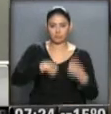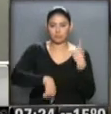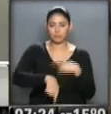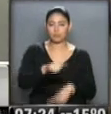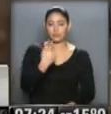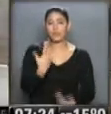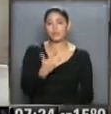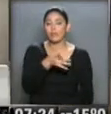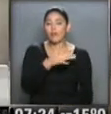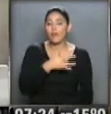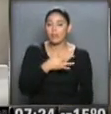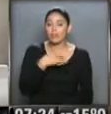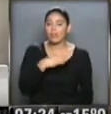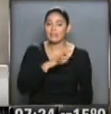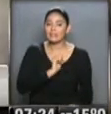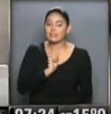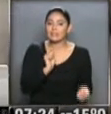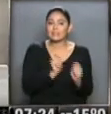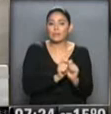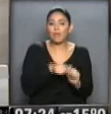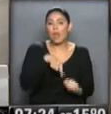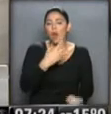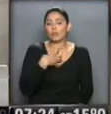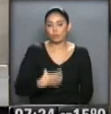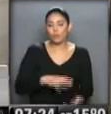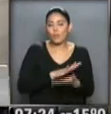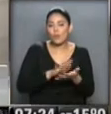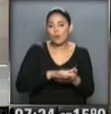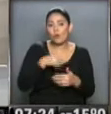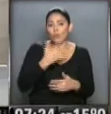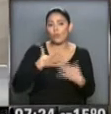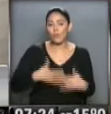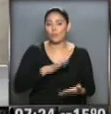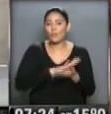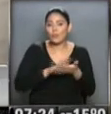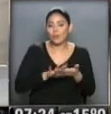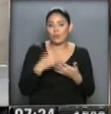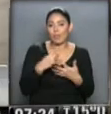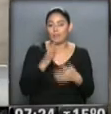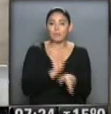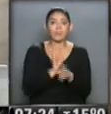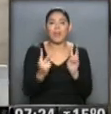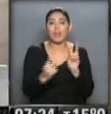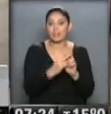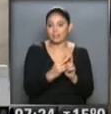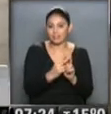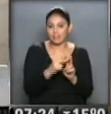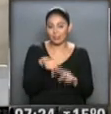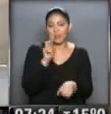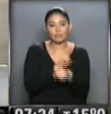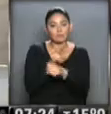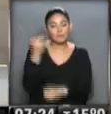corazón adaptarse a nuevos órganos y un nuevo cuerpo. Era simplemente eso, encontrarse. Y el cuidado especial,